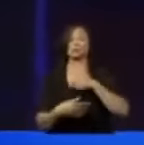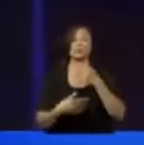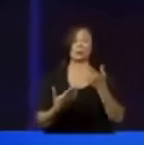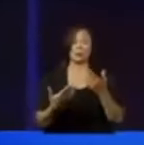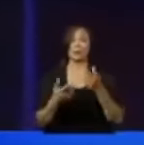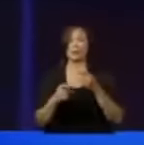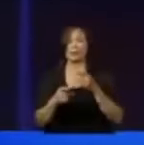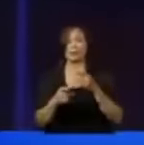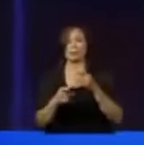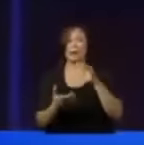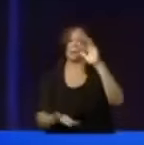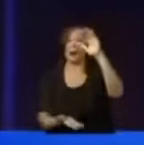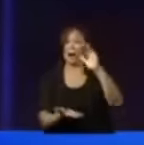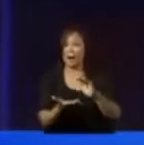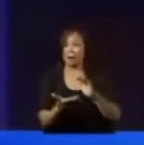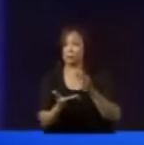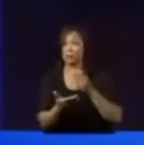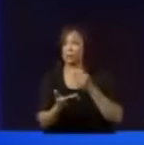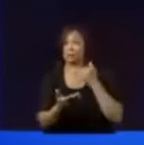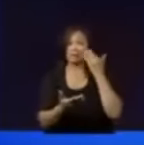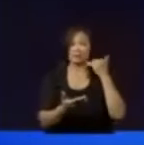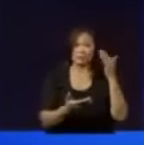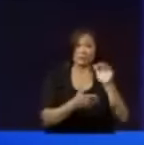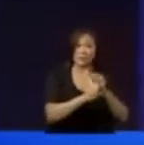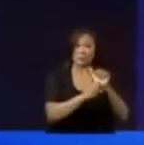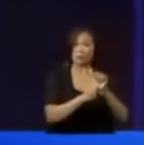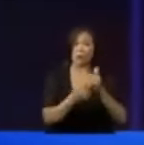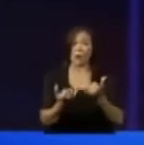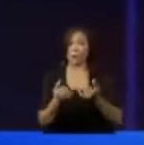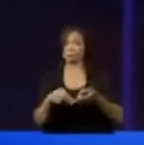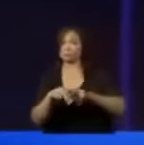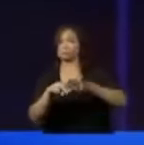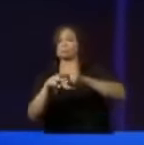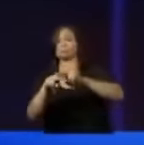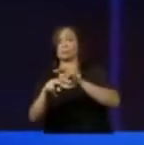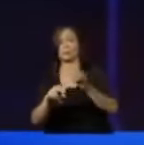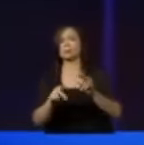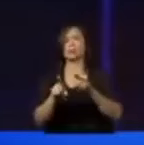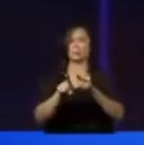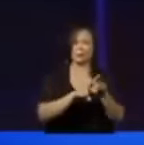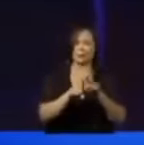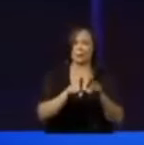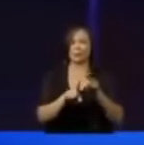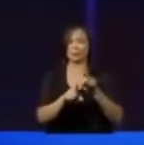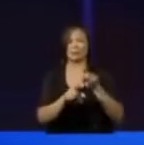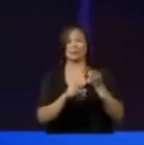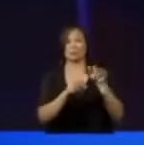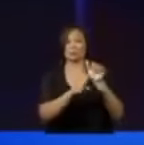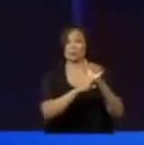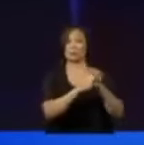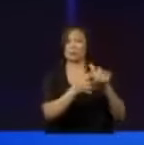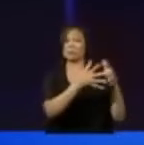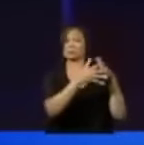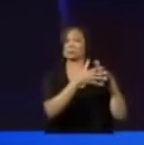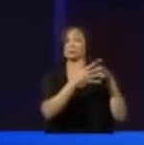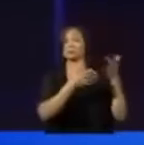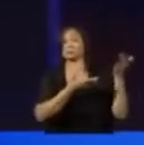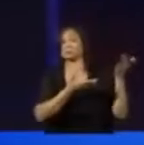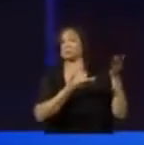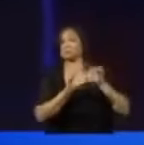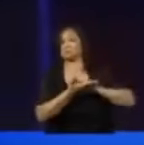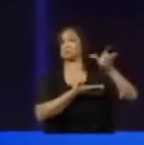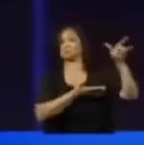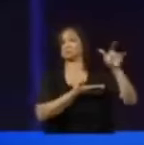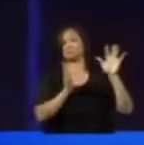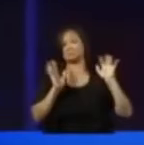el menor nivel de desempleo en la historia de la República Dominicana. Pero también competir con los empleos en Estados Unidos, que es donde